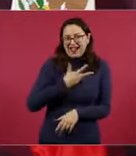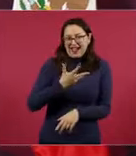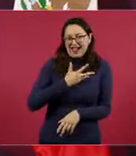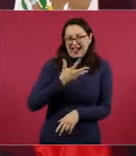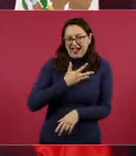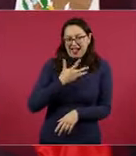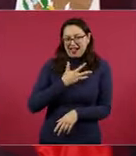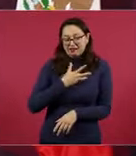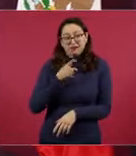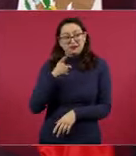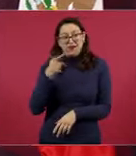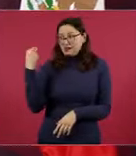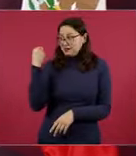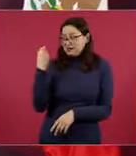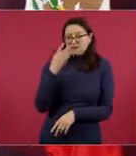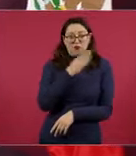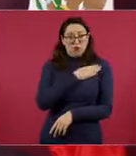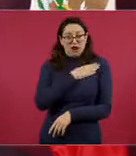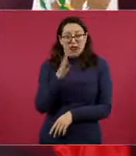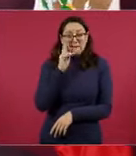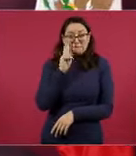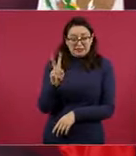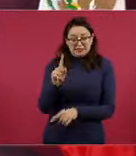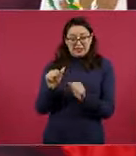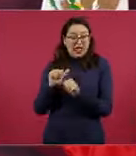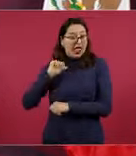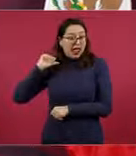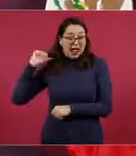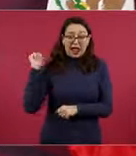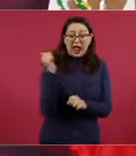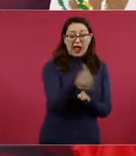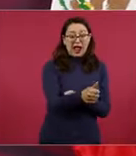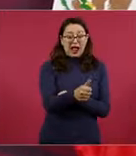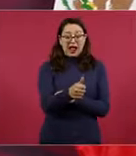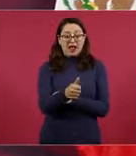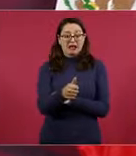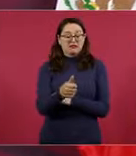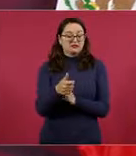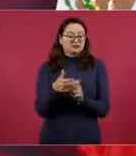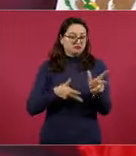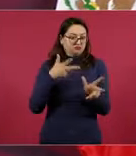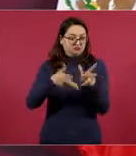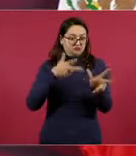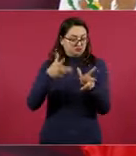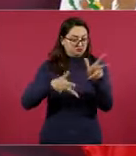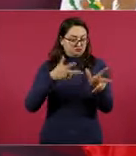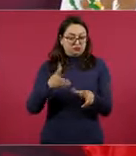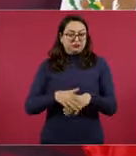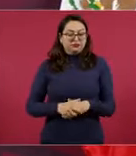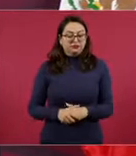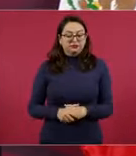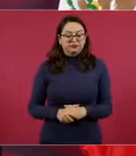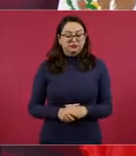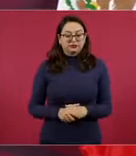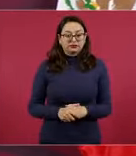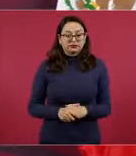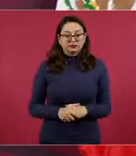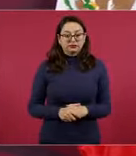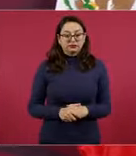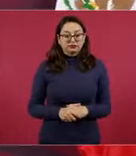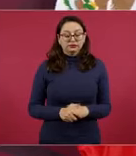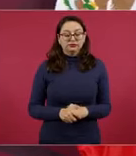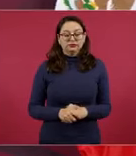desde Buenavista hasta la estación del ferrocarril. Todavía no se llamaba